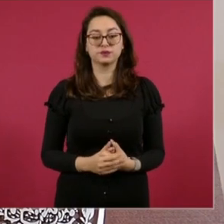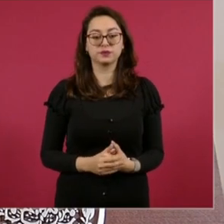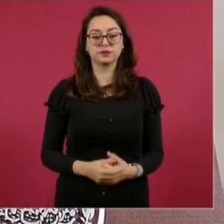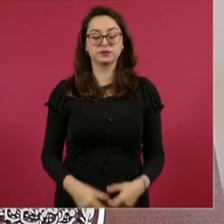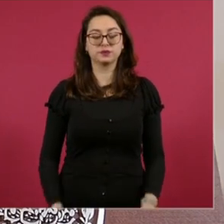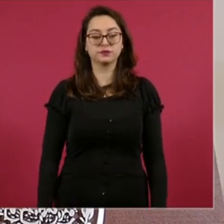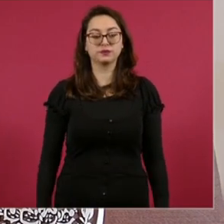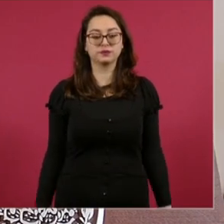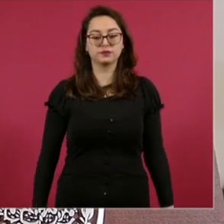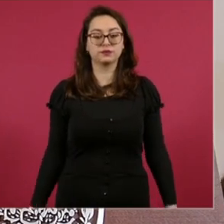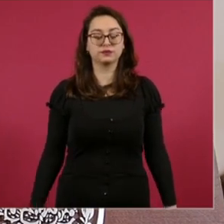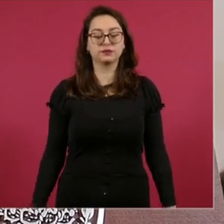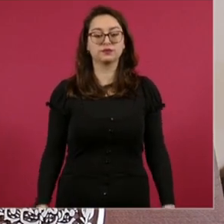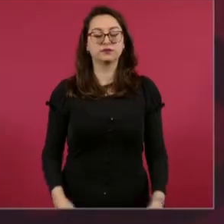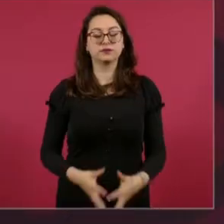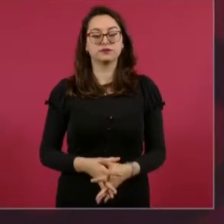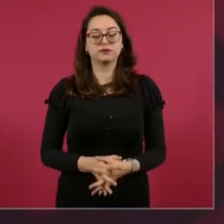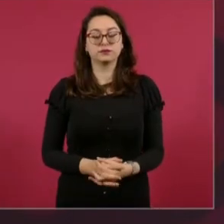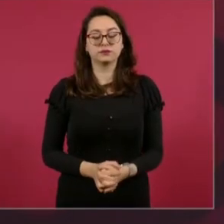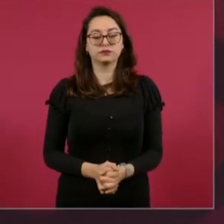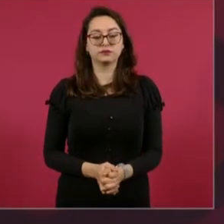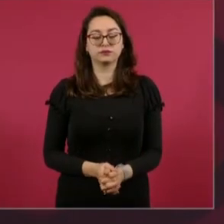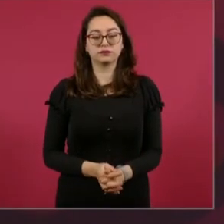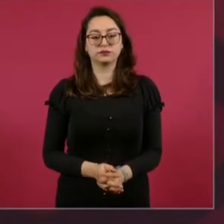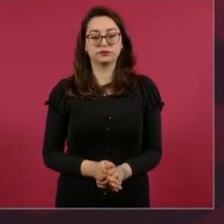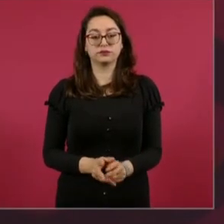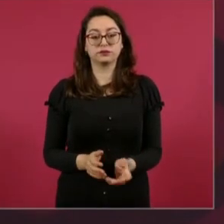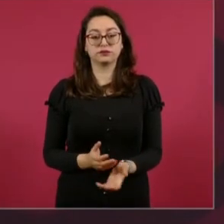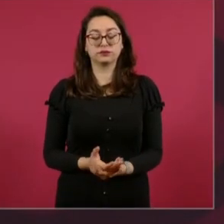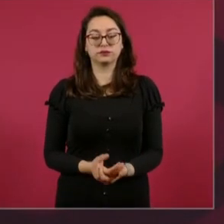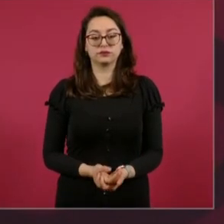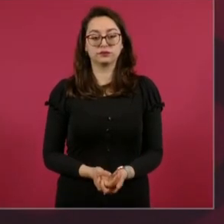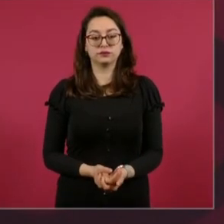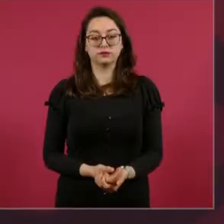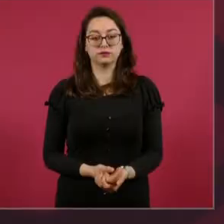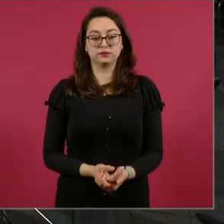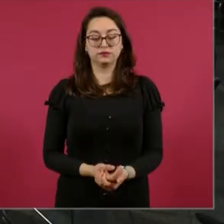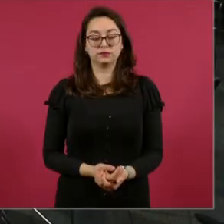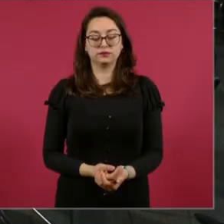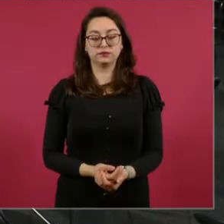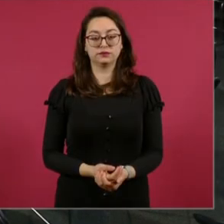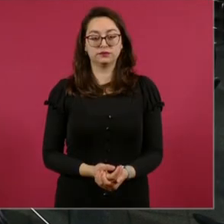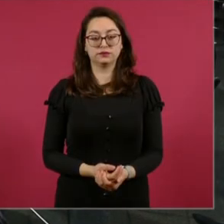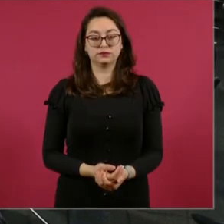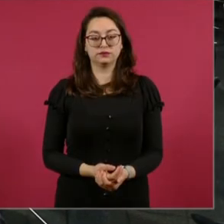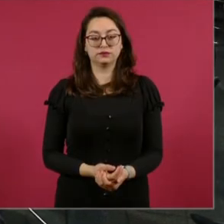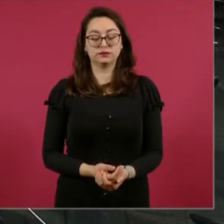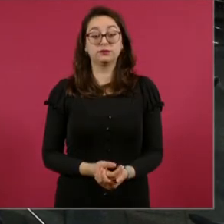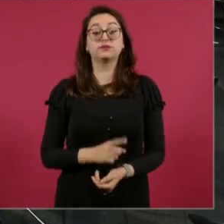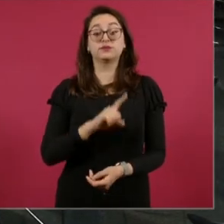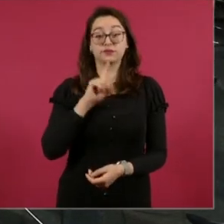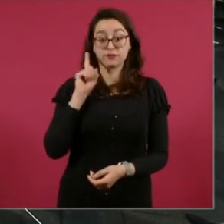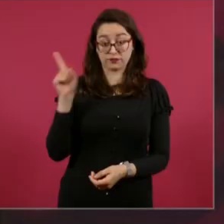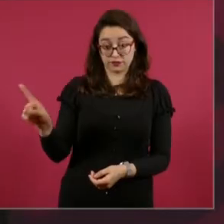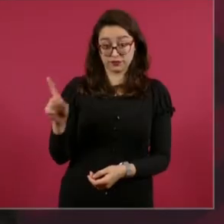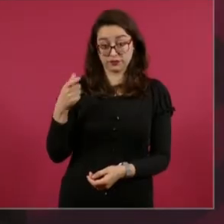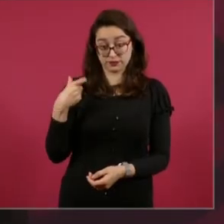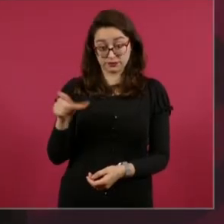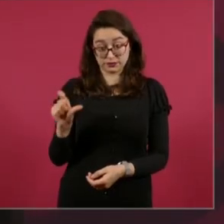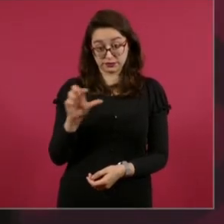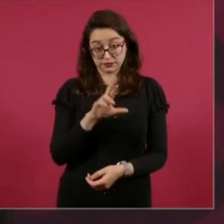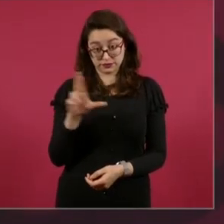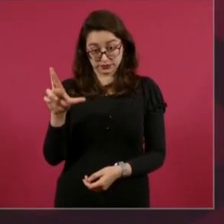Había los periodistas no todos, desde luego, hay una prensa